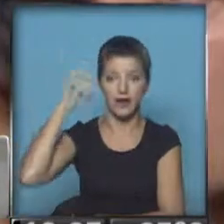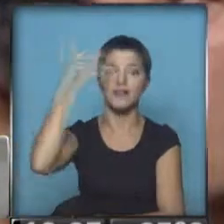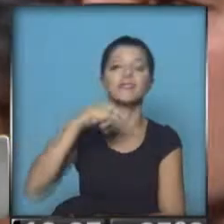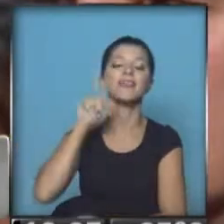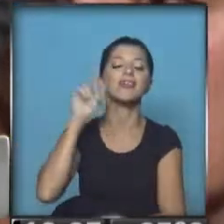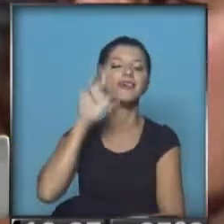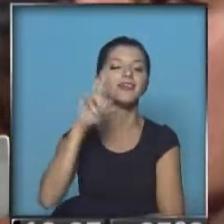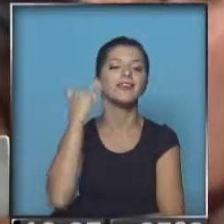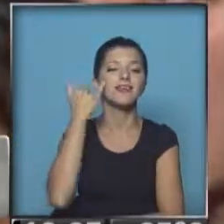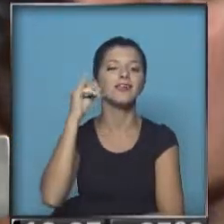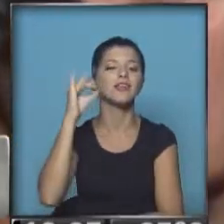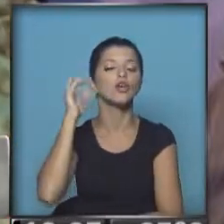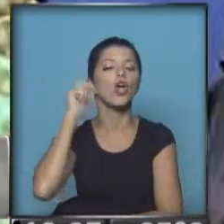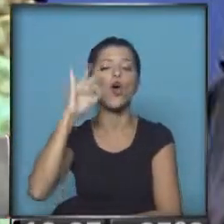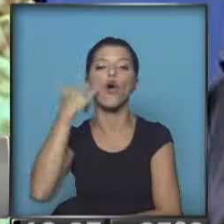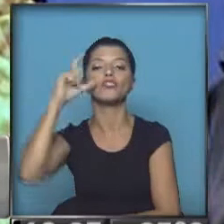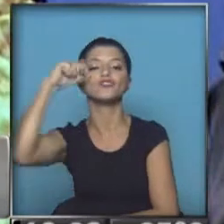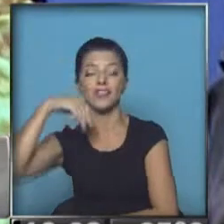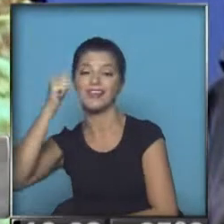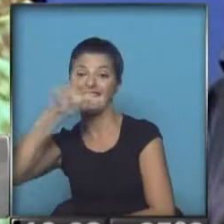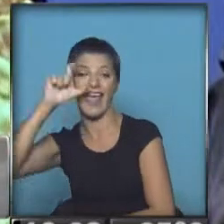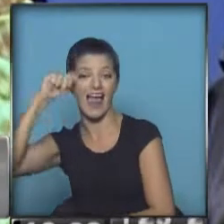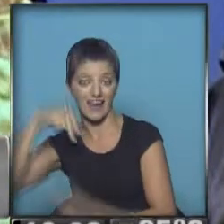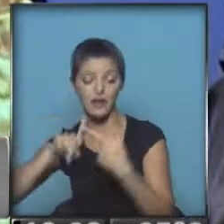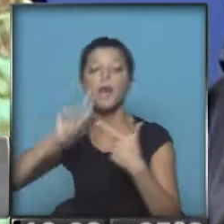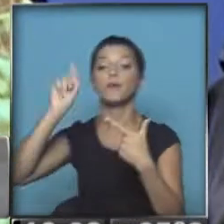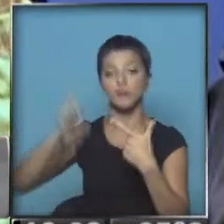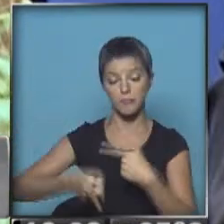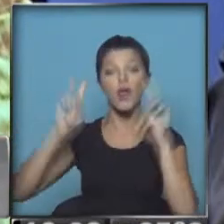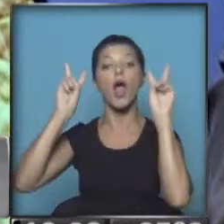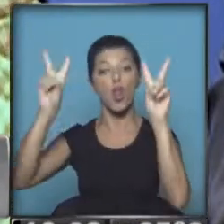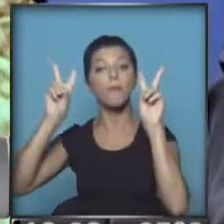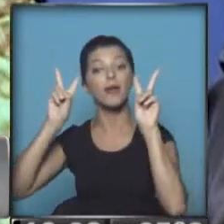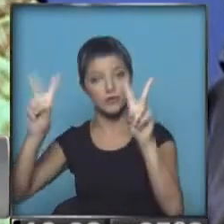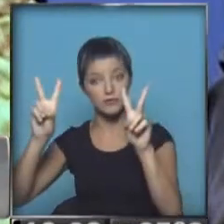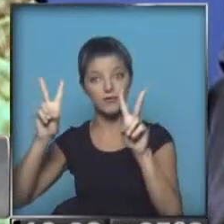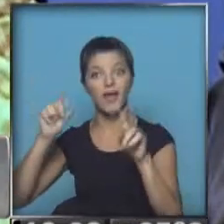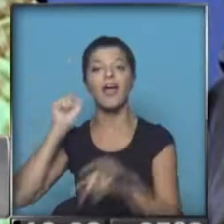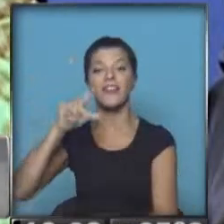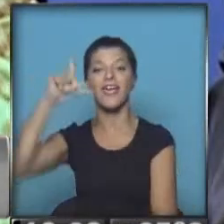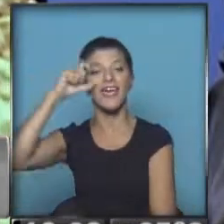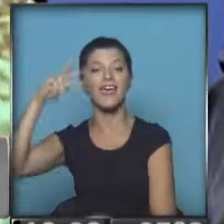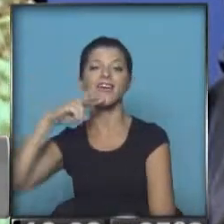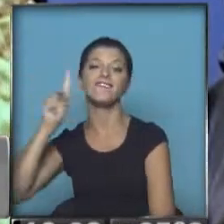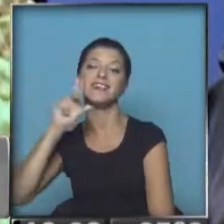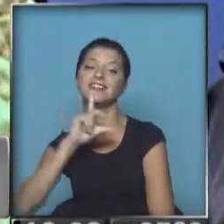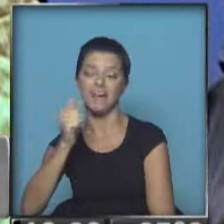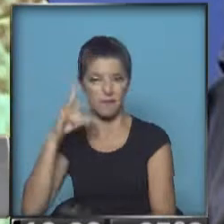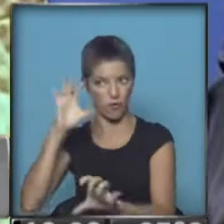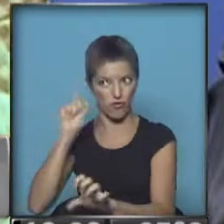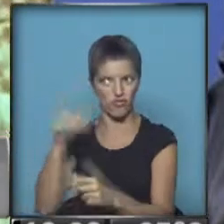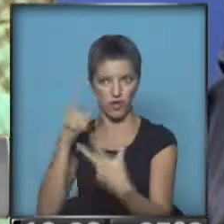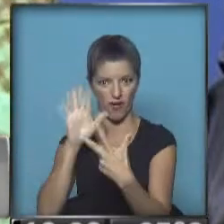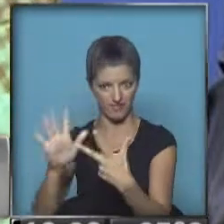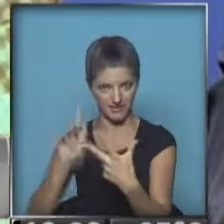Alem, sino también a los peronistas de Evita, me acuerdo que dijo, y